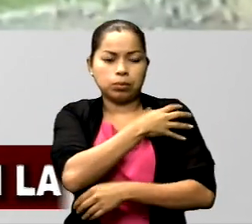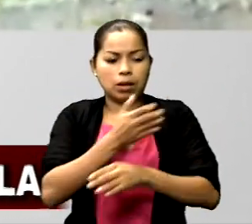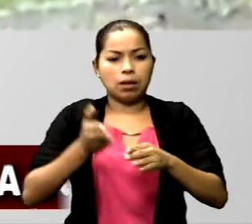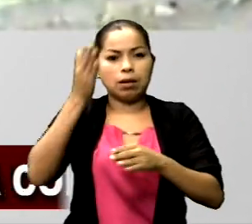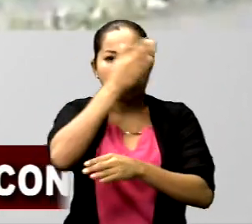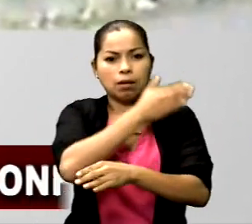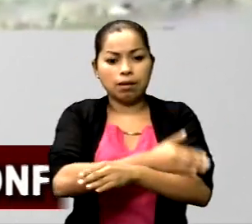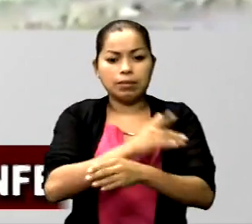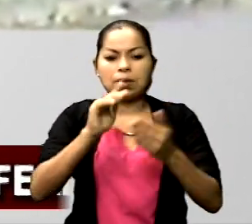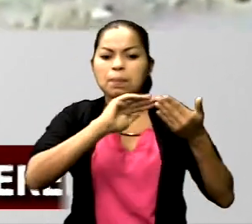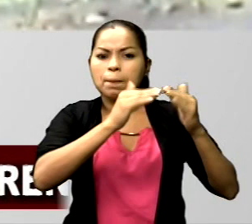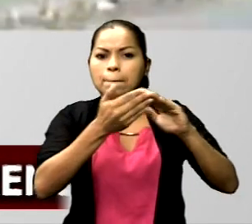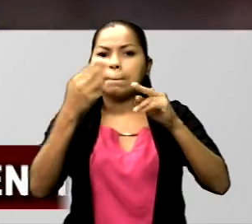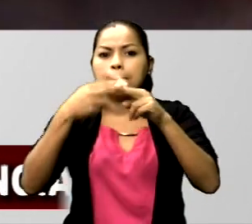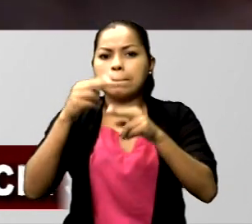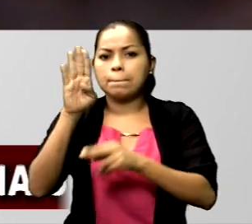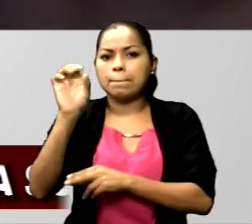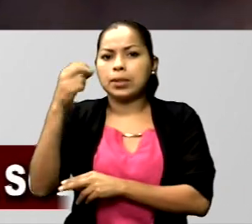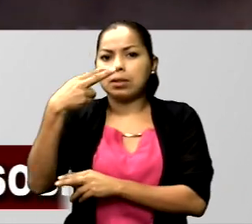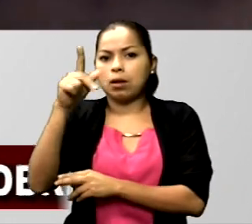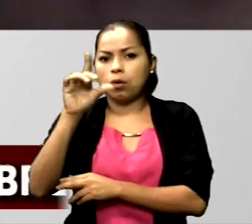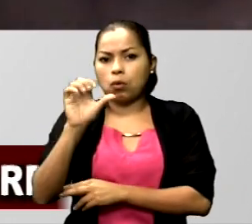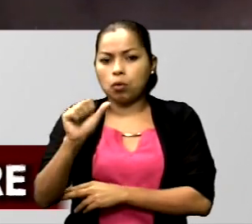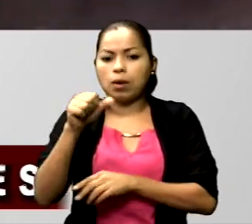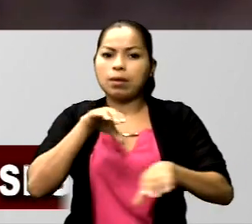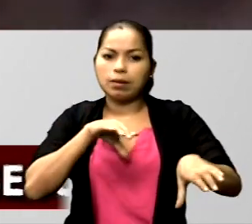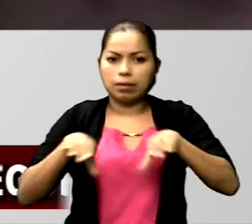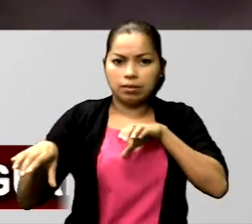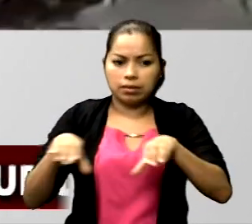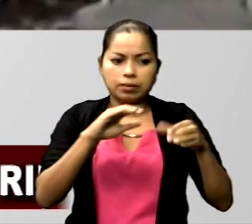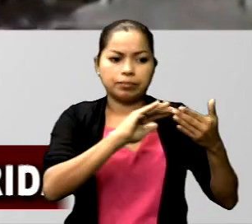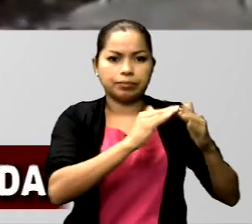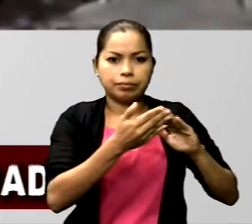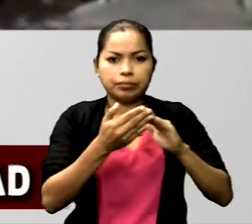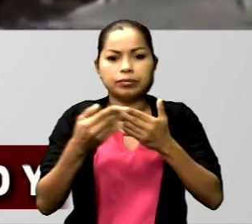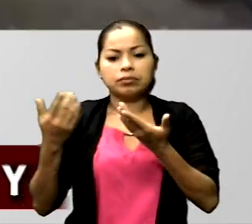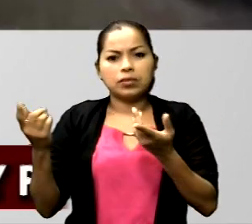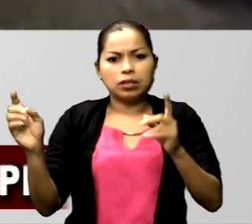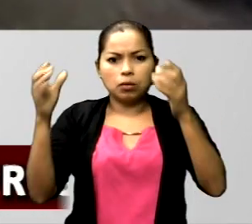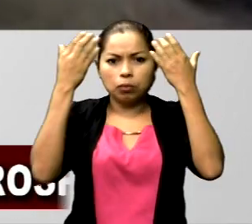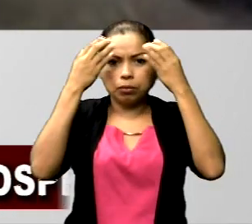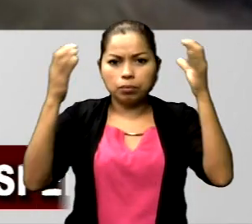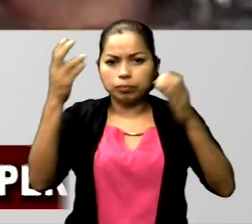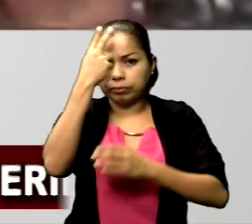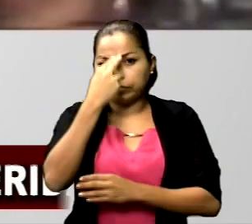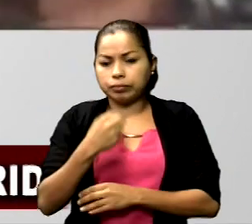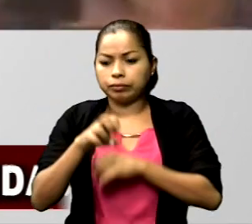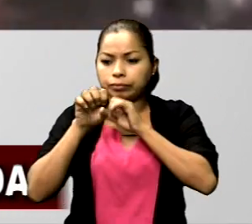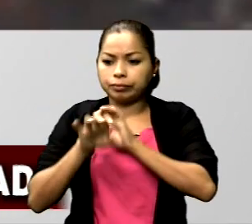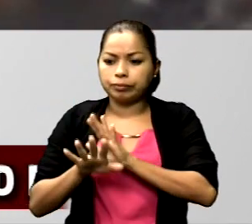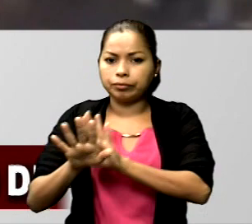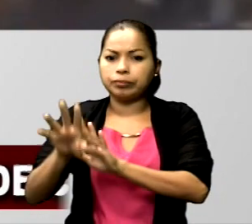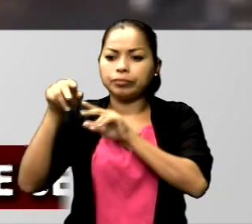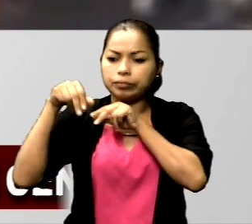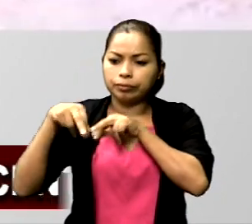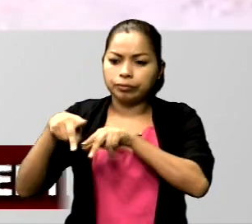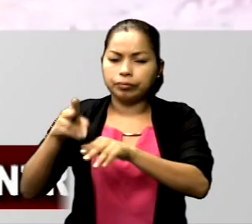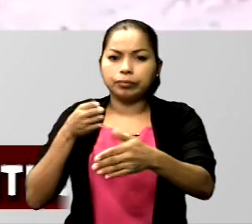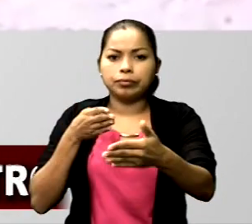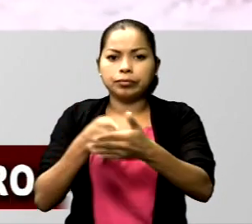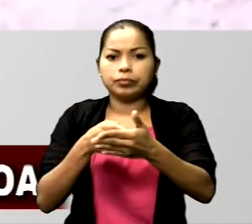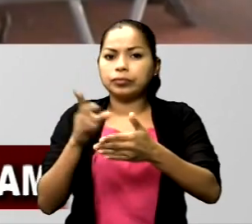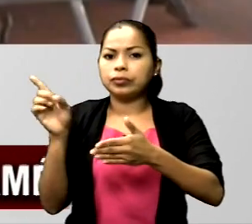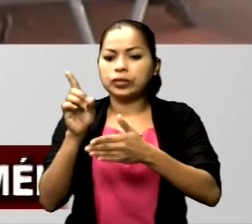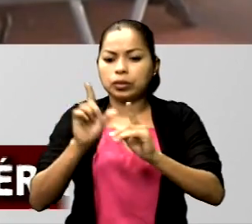nuestro pueblo. Se van a realizar actividades en el Distrito 2, actos, homenajes, caminatas, concluyendo en el